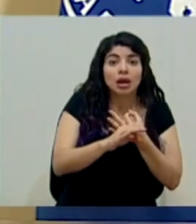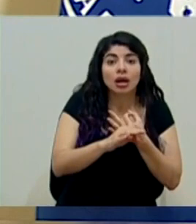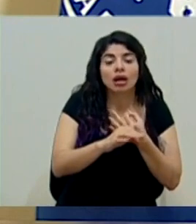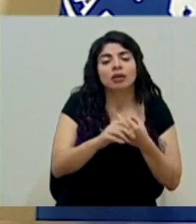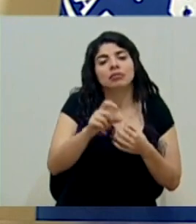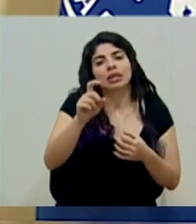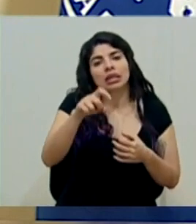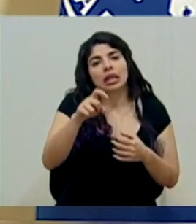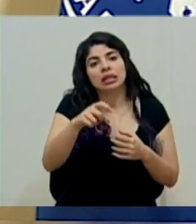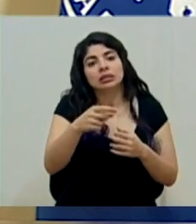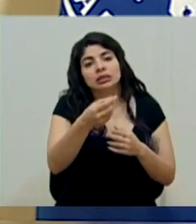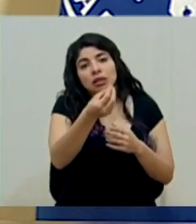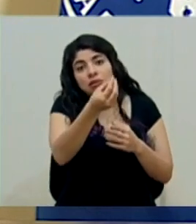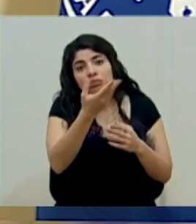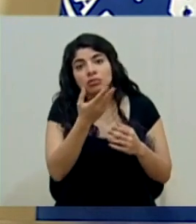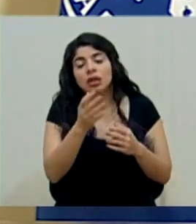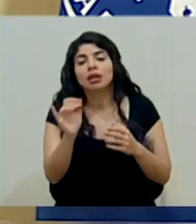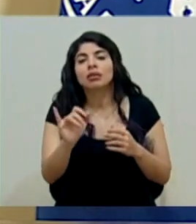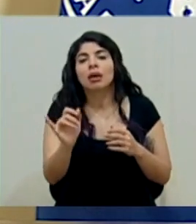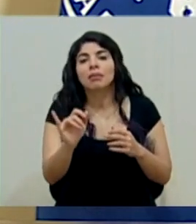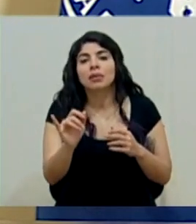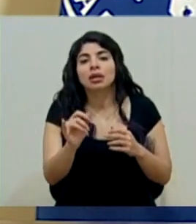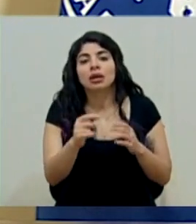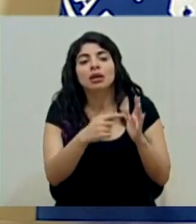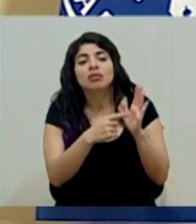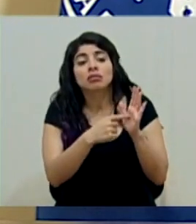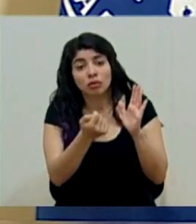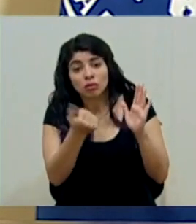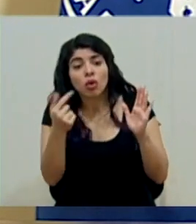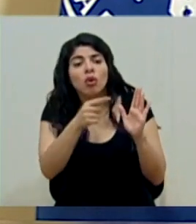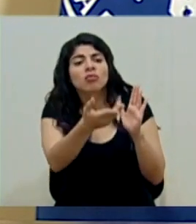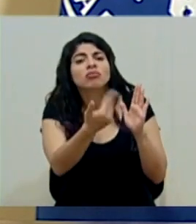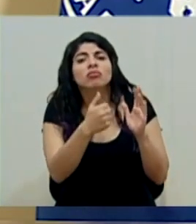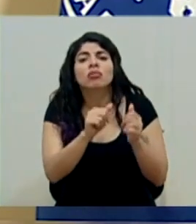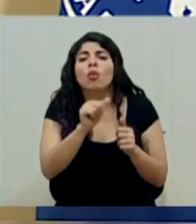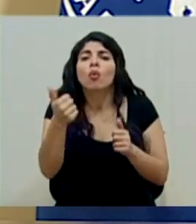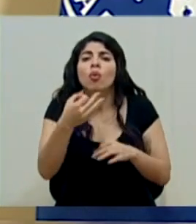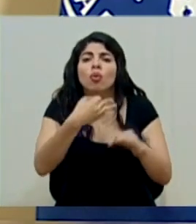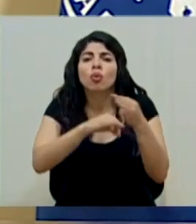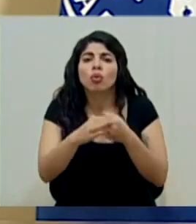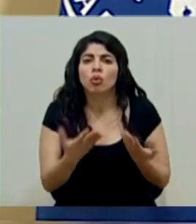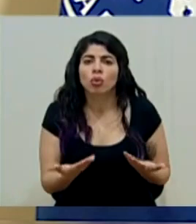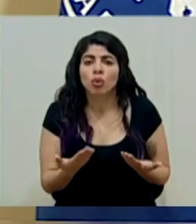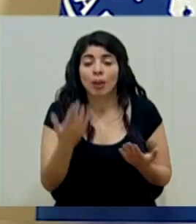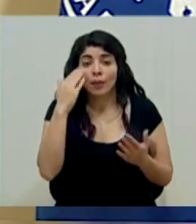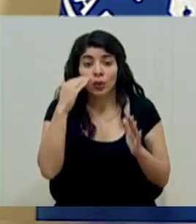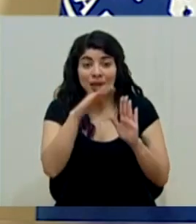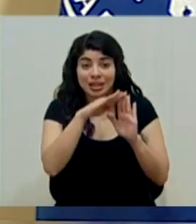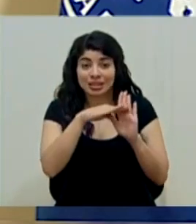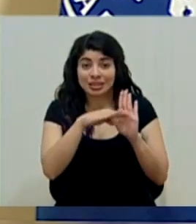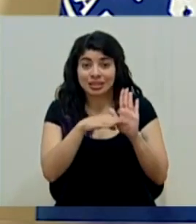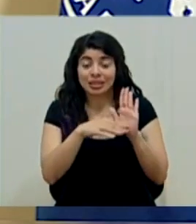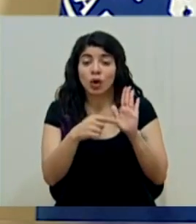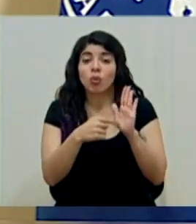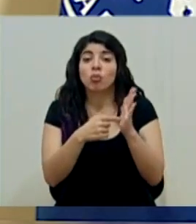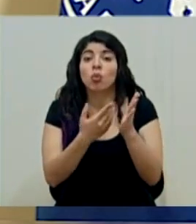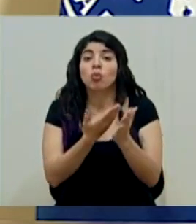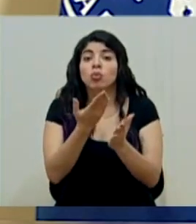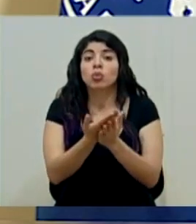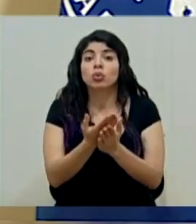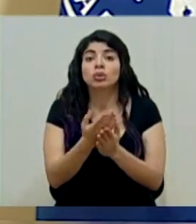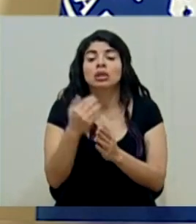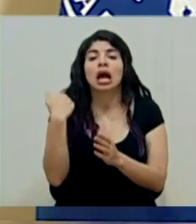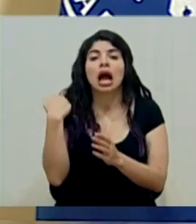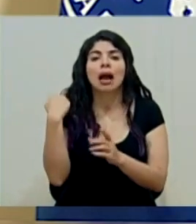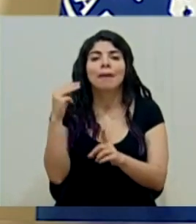debía ser sujeto también a complementarse, porque esto propuesta parte de que cumplamos una serie